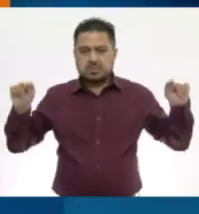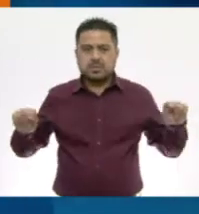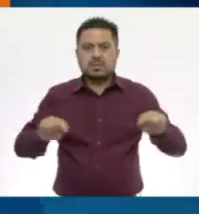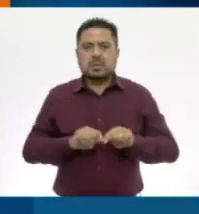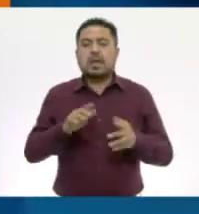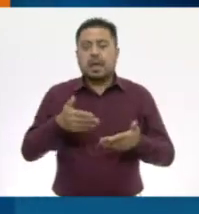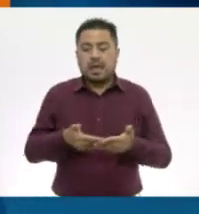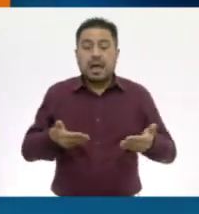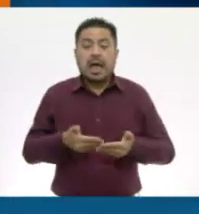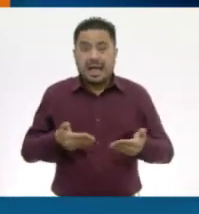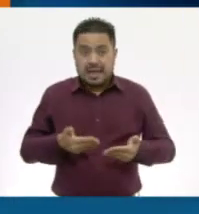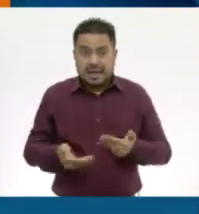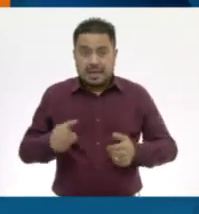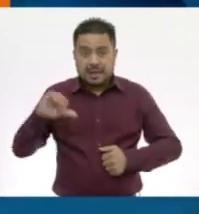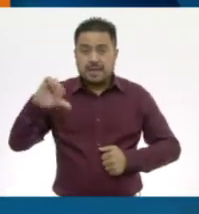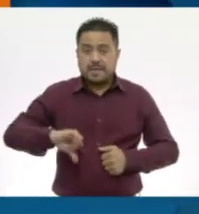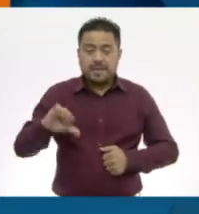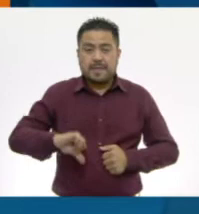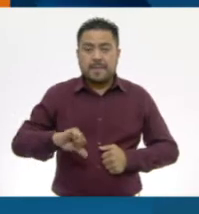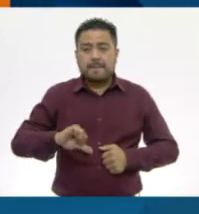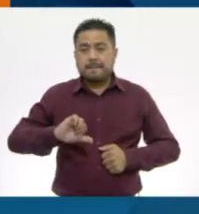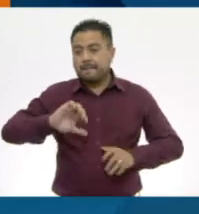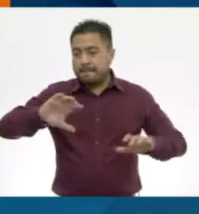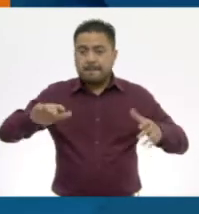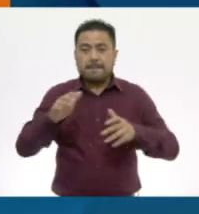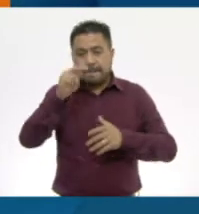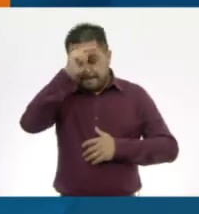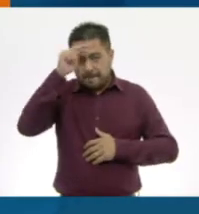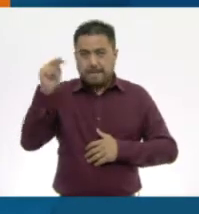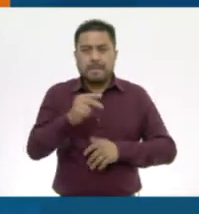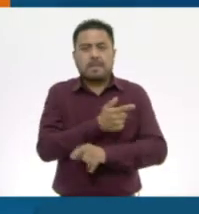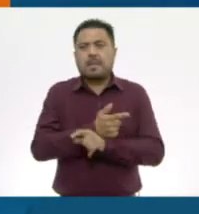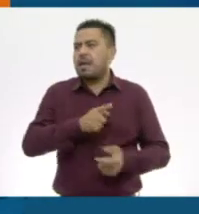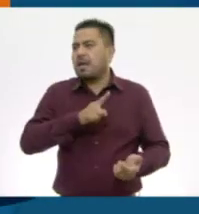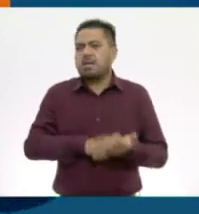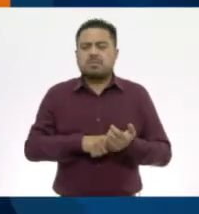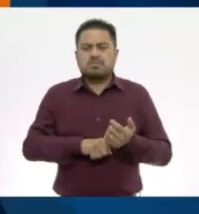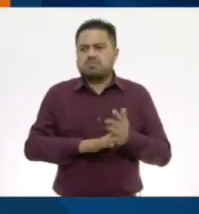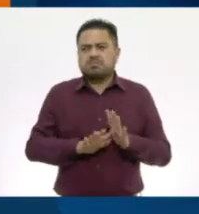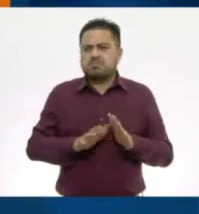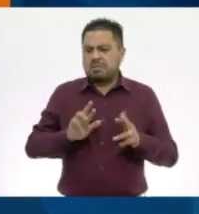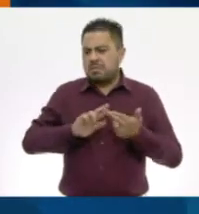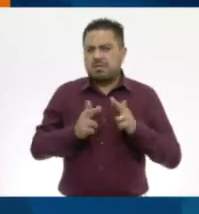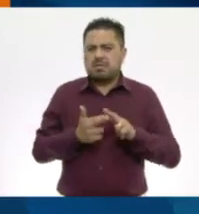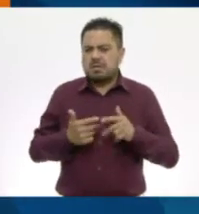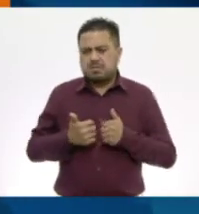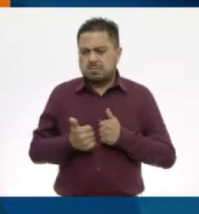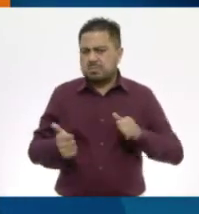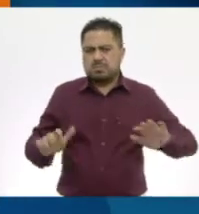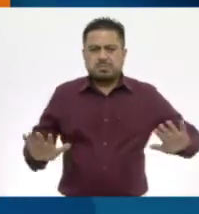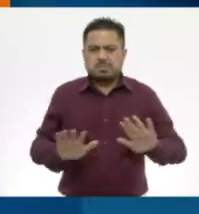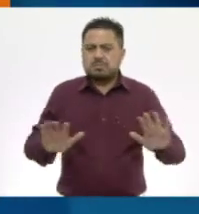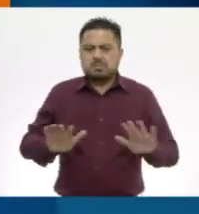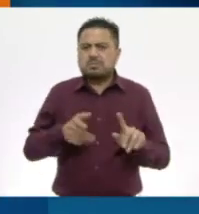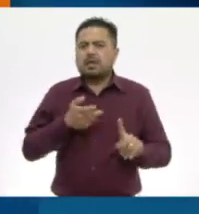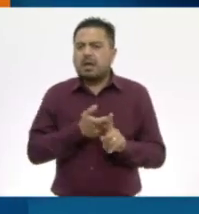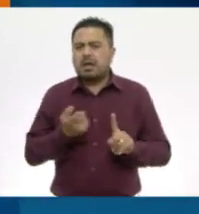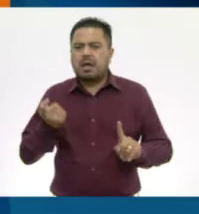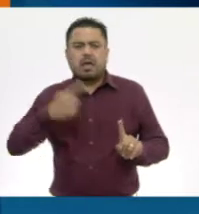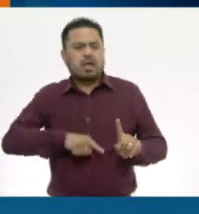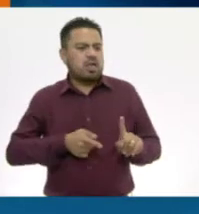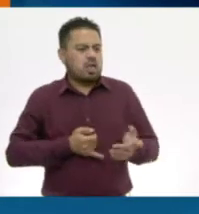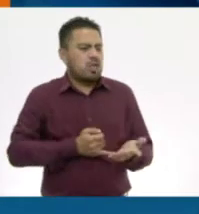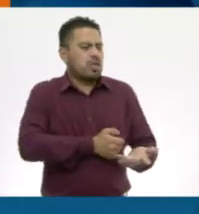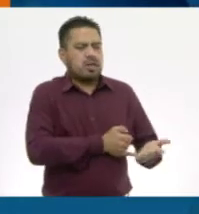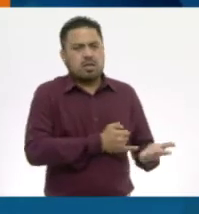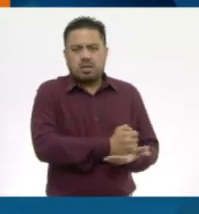la actualidad, el Estado es laico, que es neutral de cualquier religión y esta no influye en sus